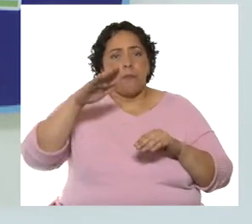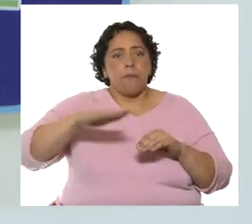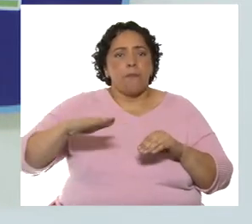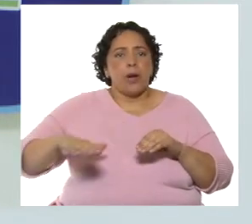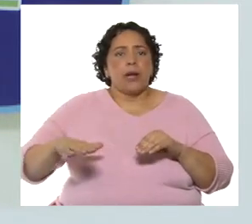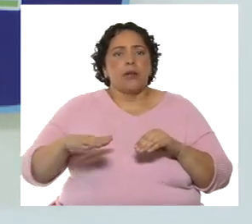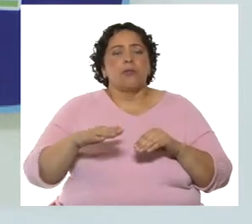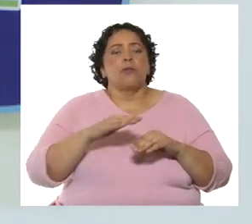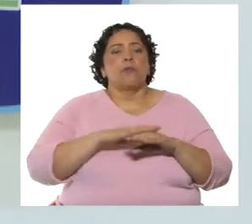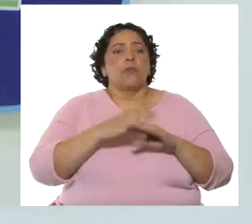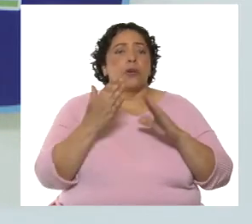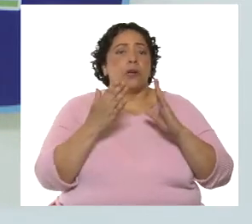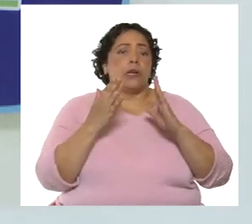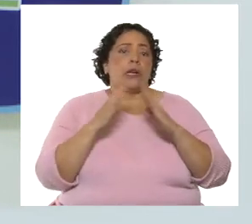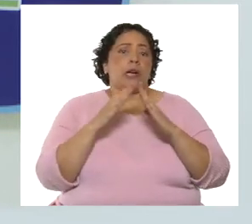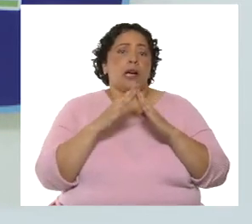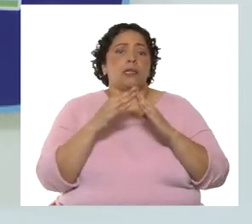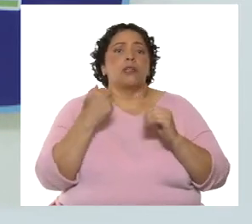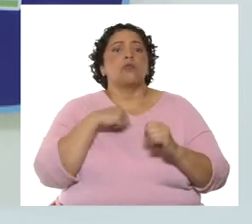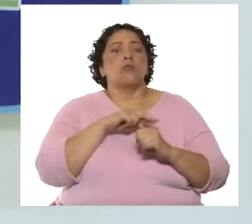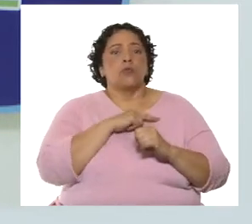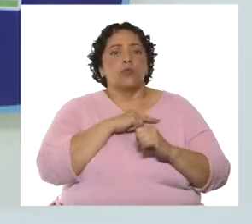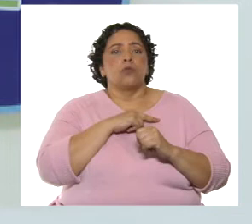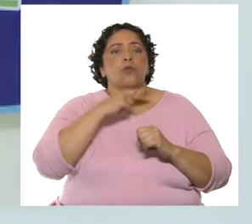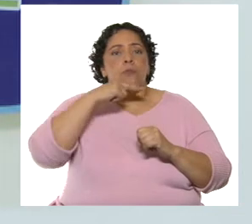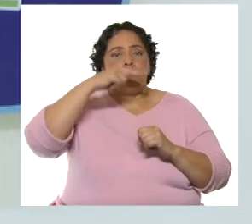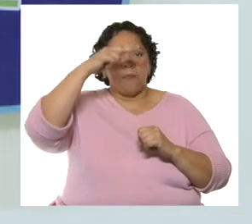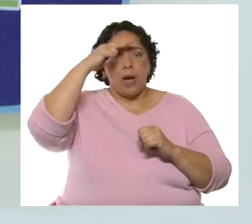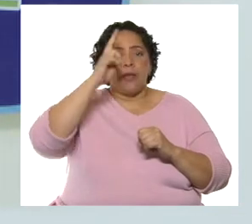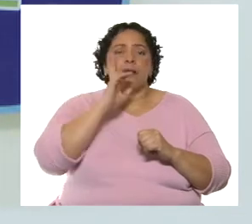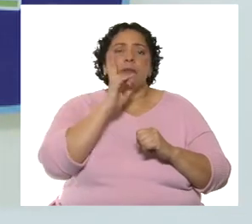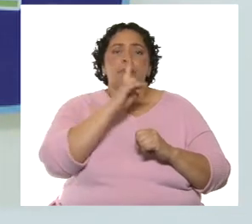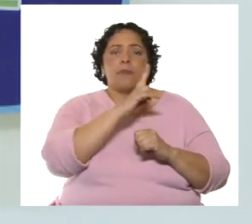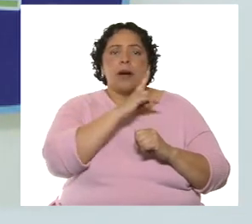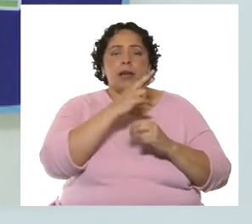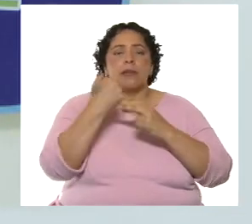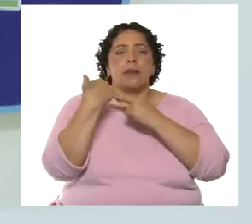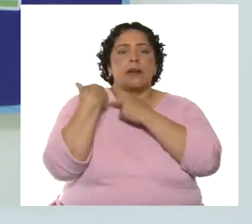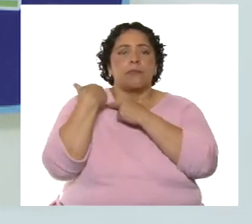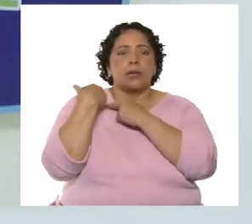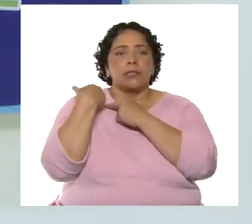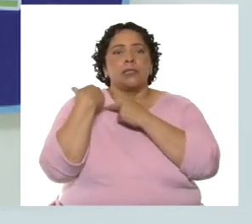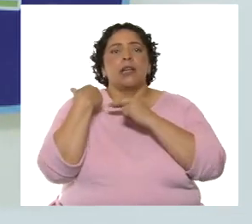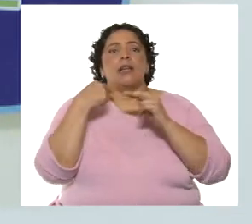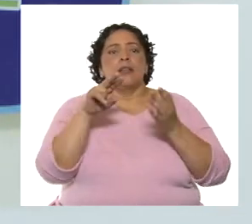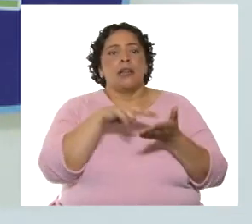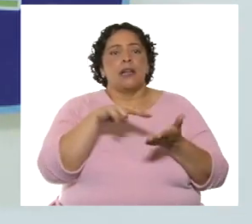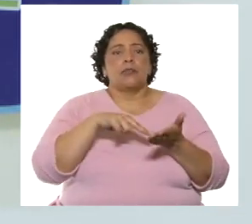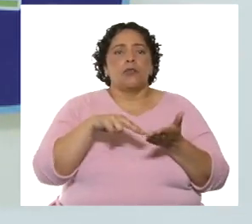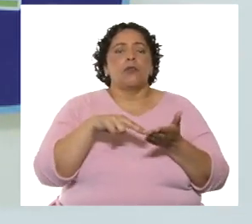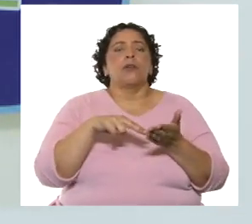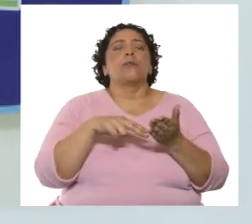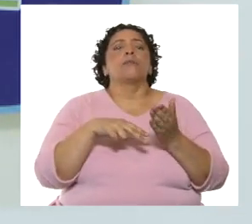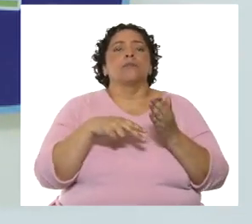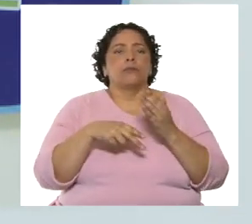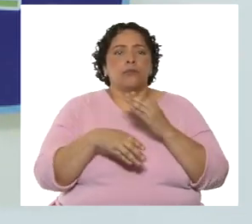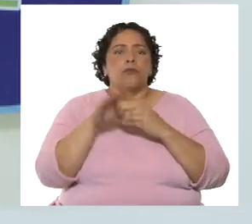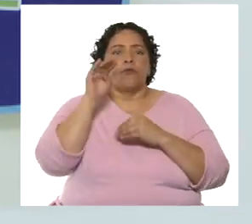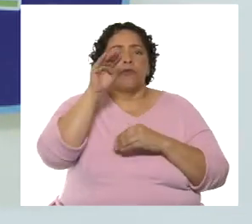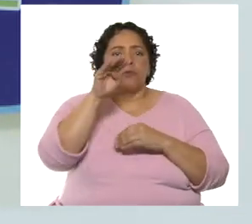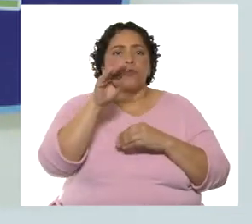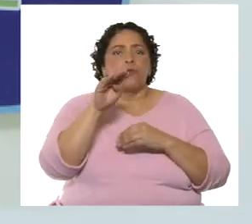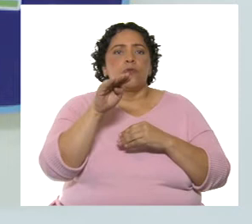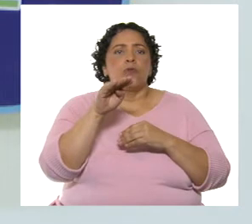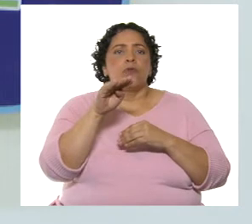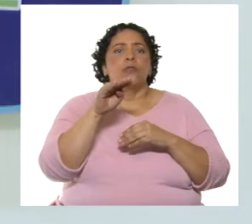pequeños, porque si en casa nosotros somos padres, madres, representantes, lectores, vamos a tener a futuro